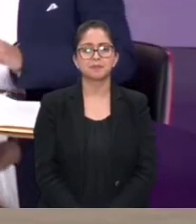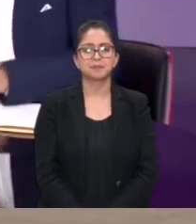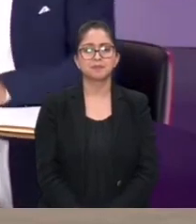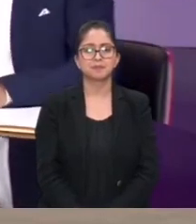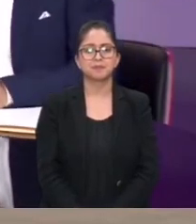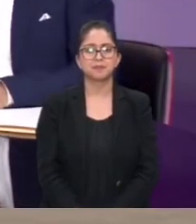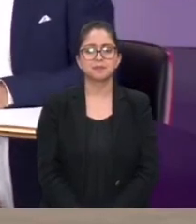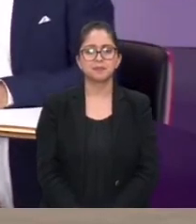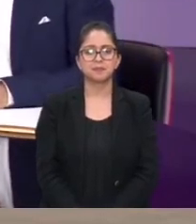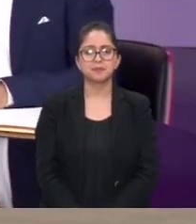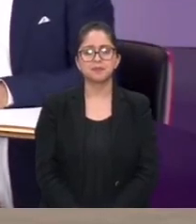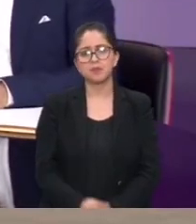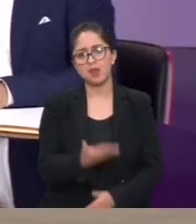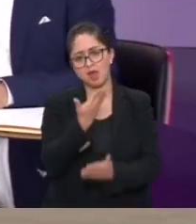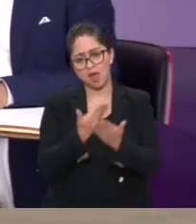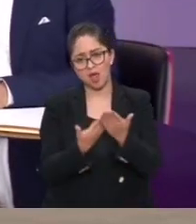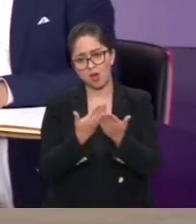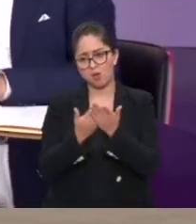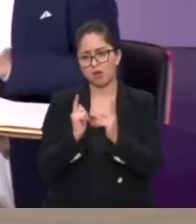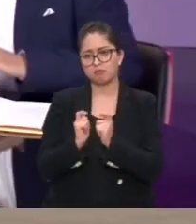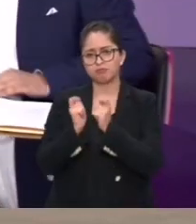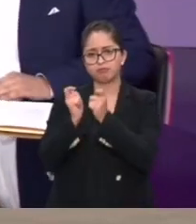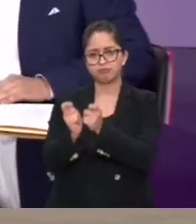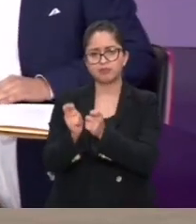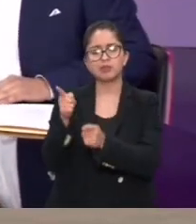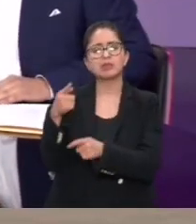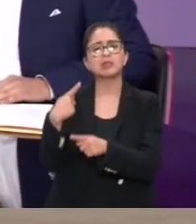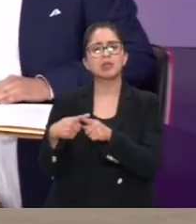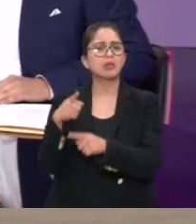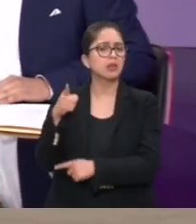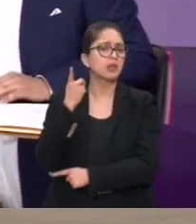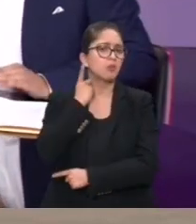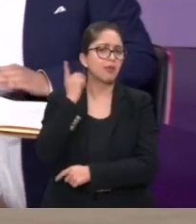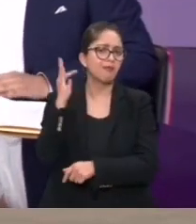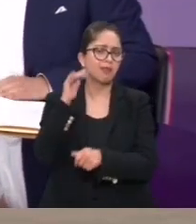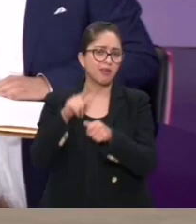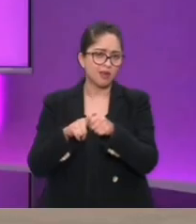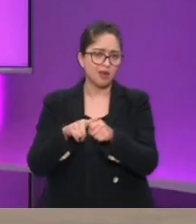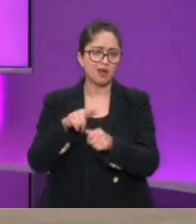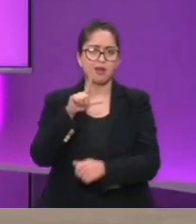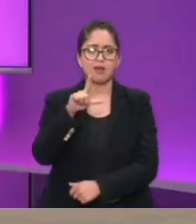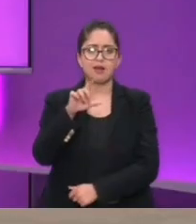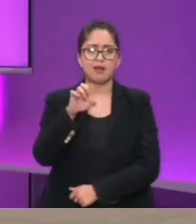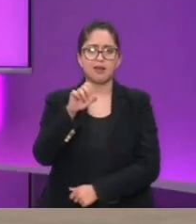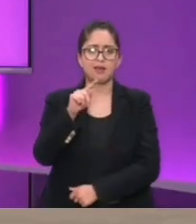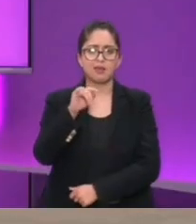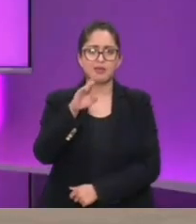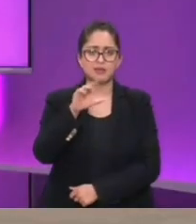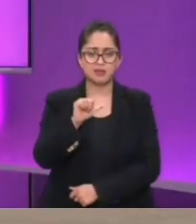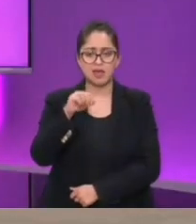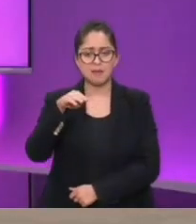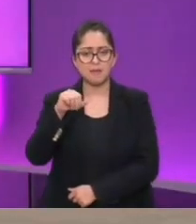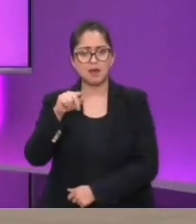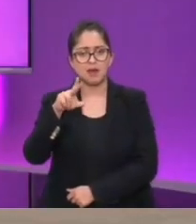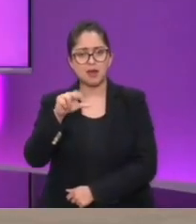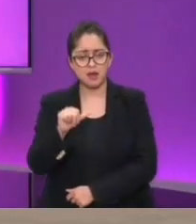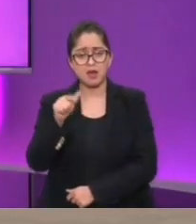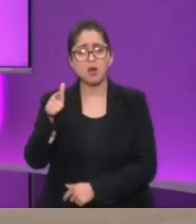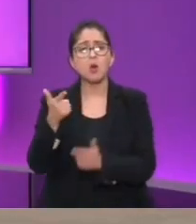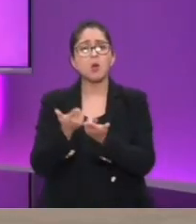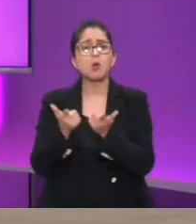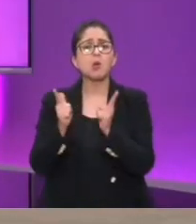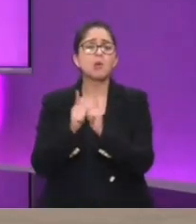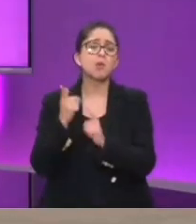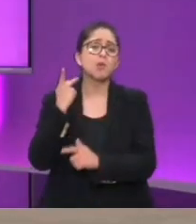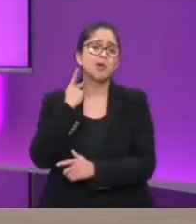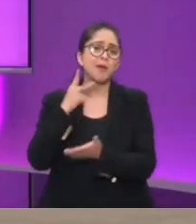Gracias. Ahora vamos a darle la palabra a la diputada federal, Leticia Mariana Gómez, es del Partido Verde